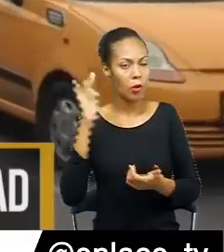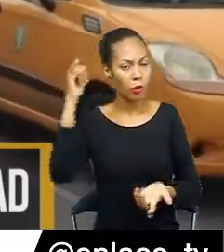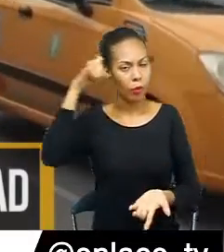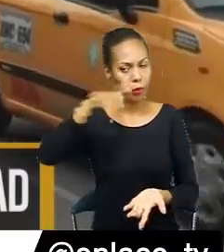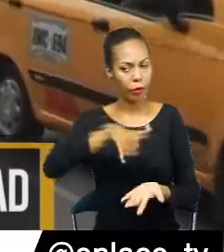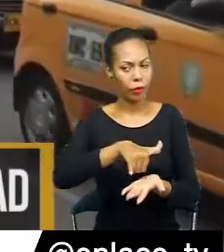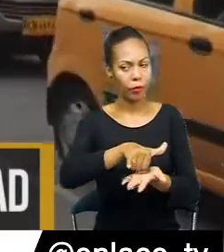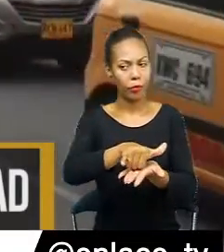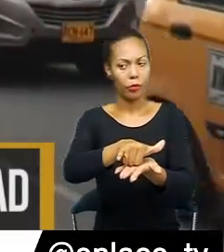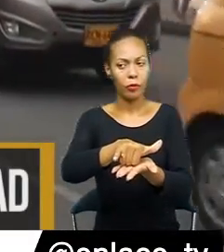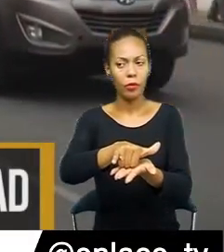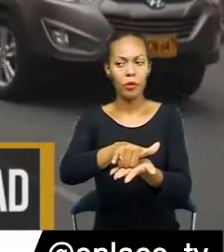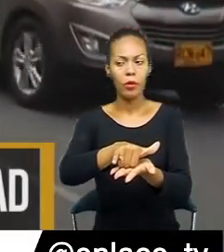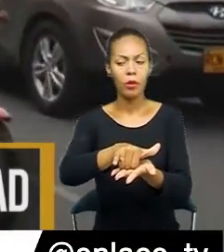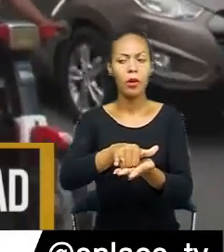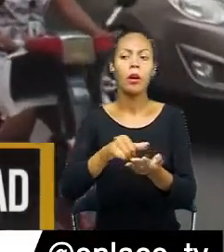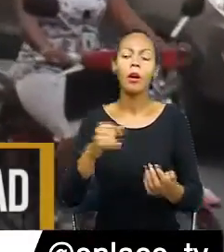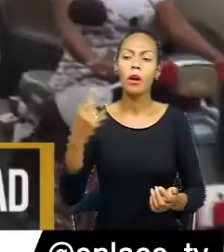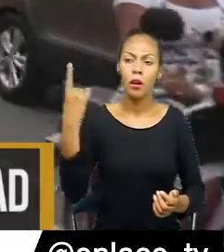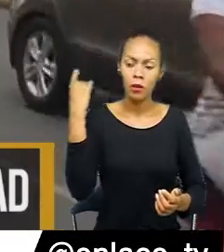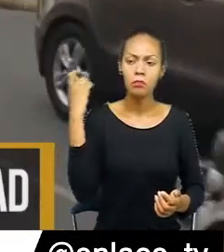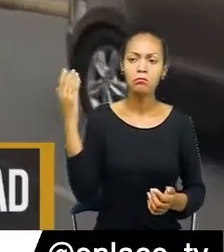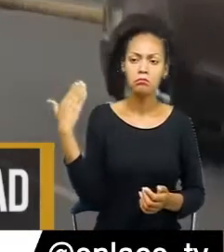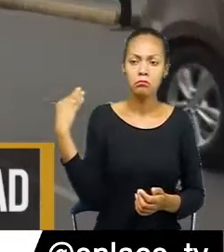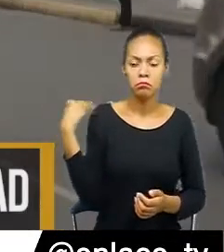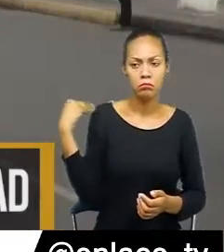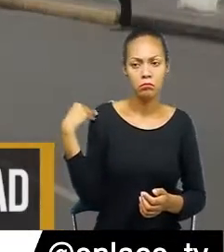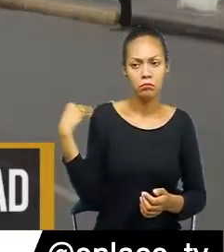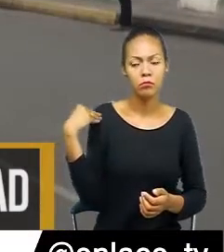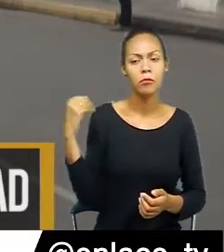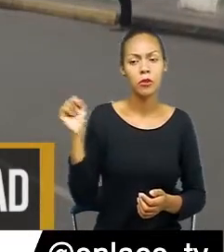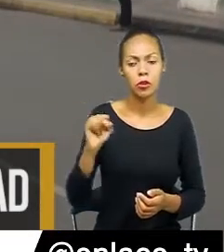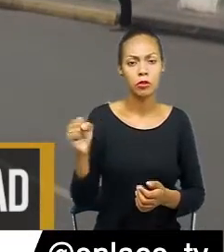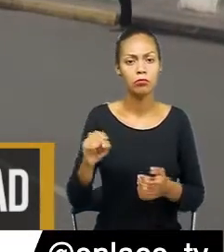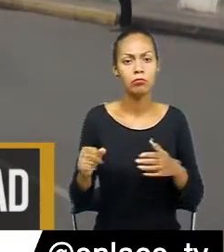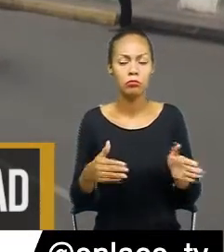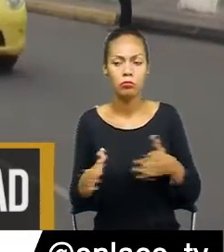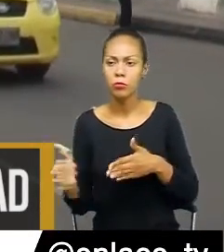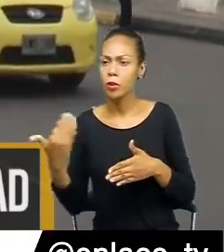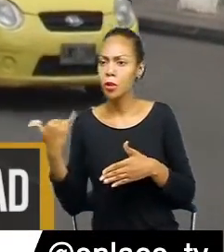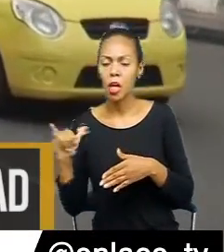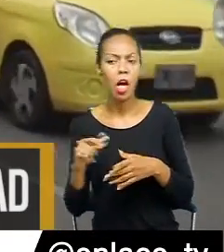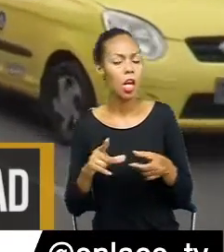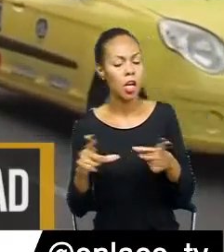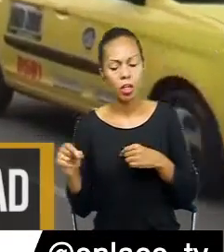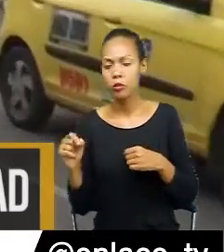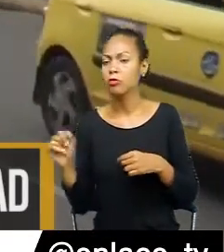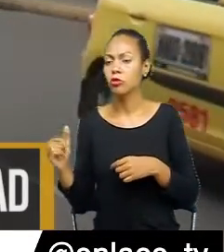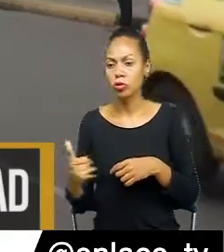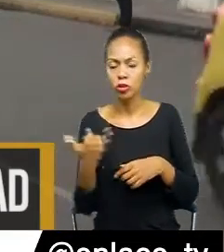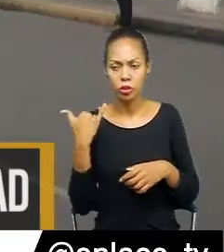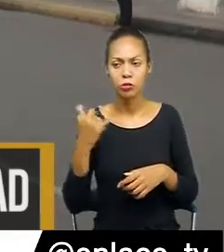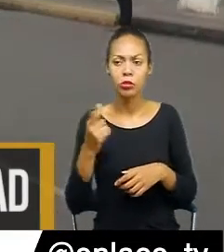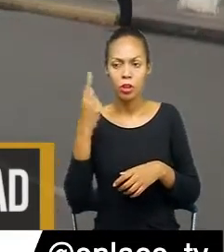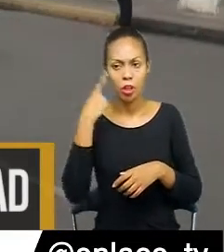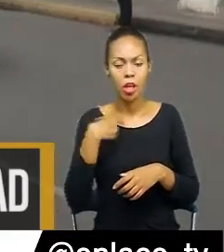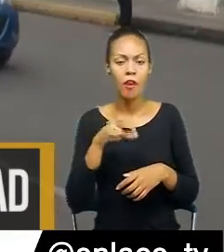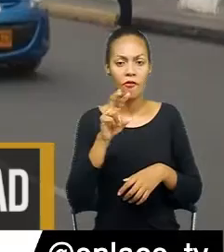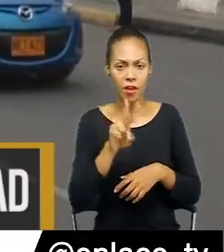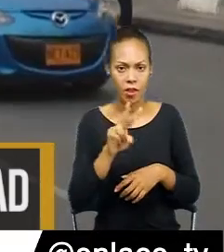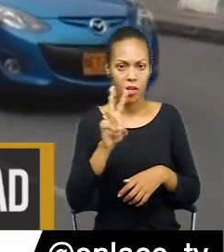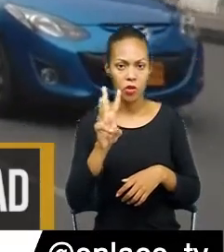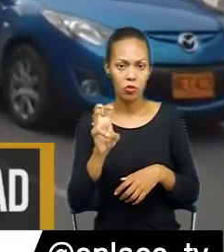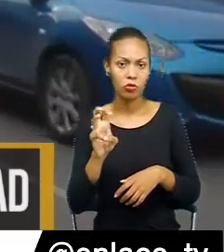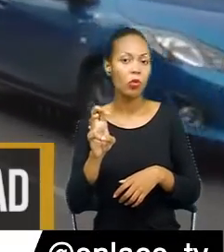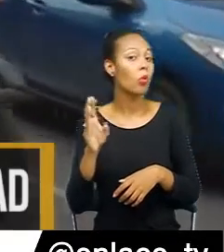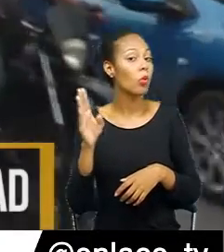nos confirmaron el domingo, porque el seminario está confirmado desde la semana pasada para el día 28, que es lunes, a